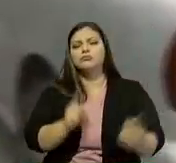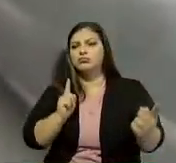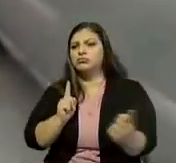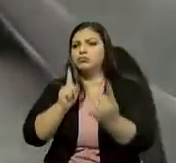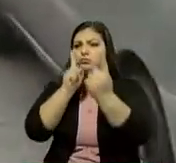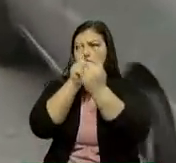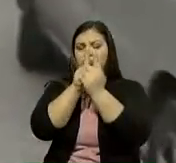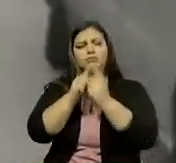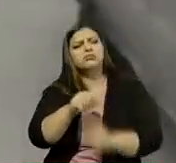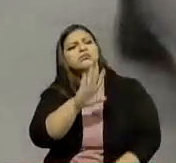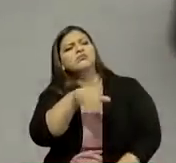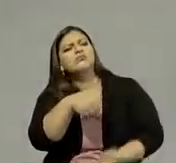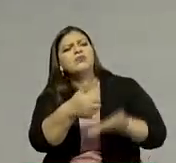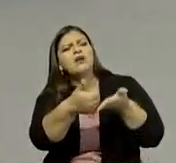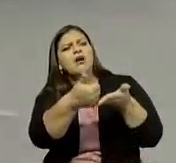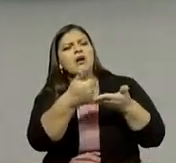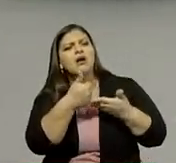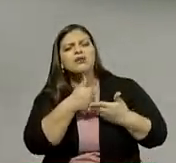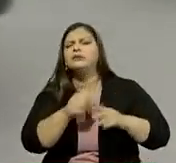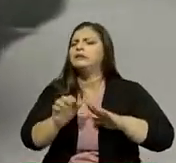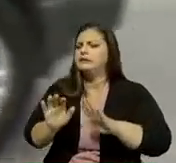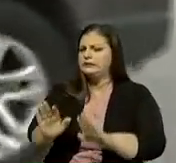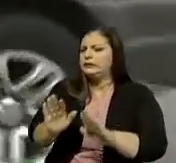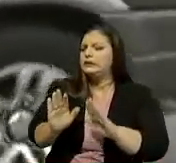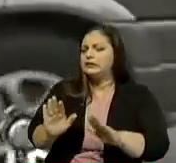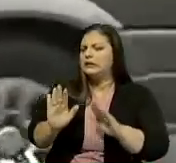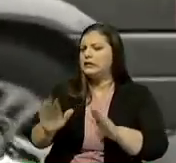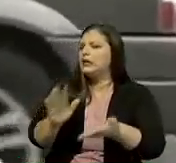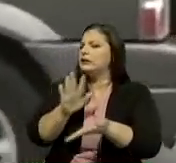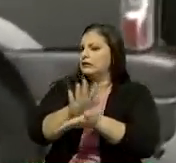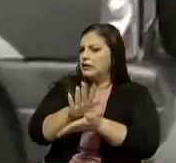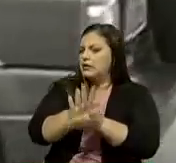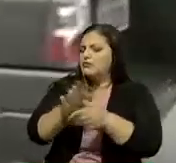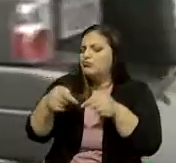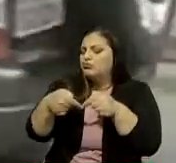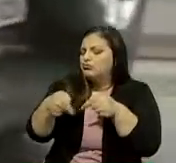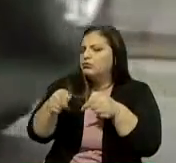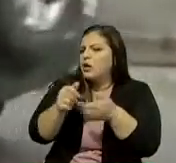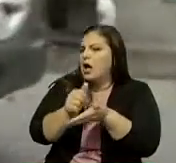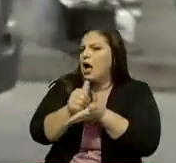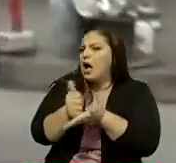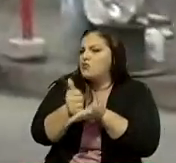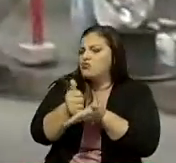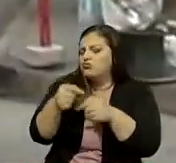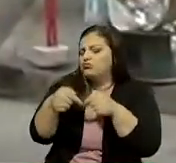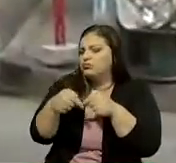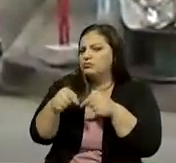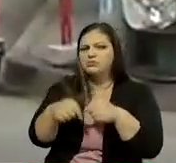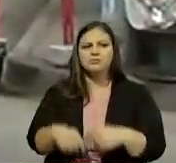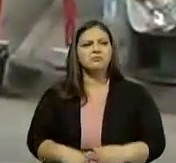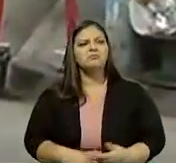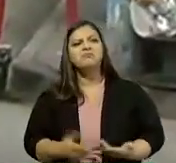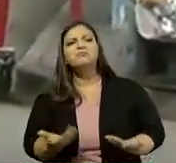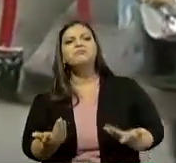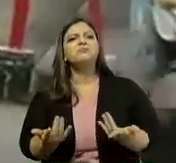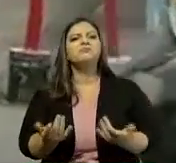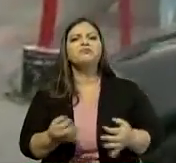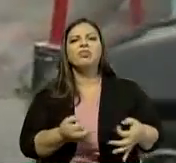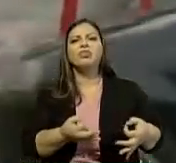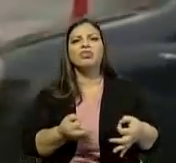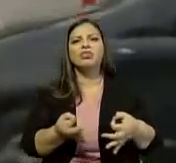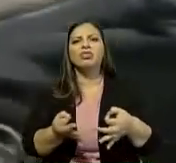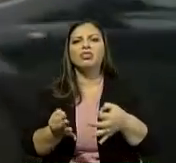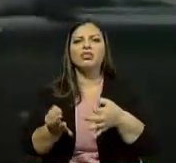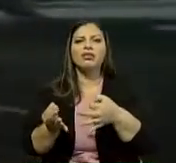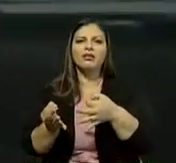muy estimado la mayoría de vehículos que observamos en imágenes hacia dónde se dirigen hacia la universidad católica